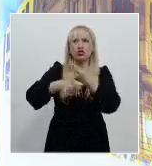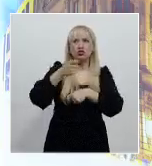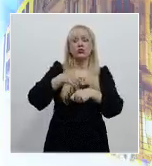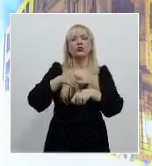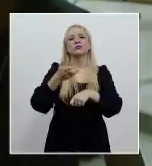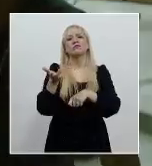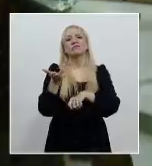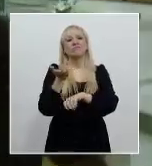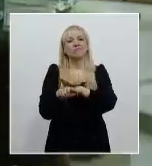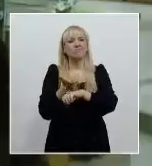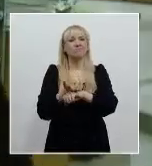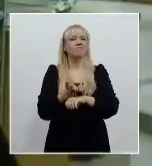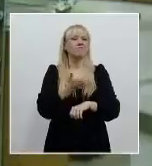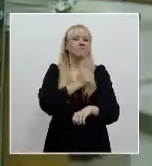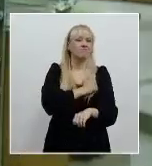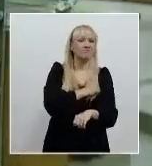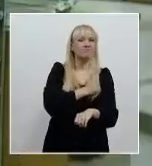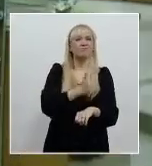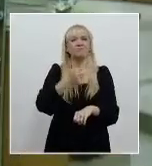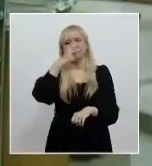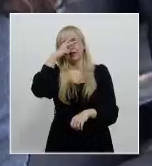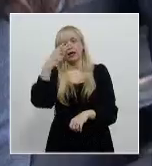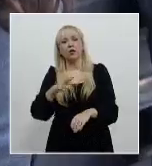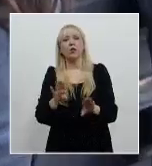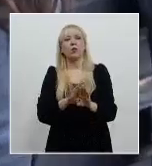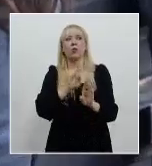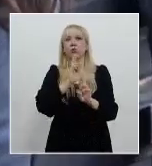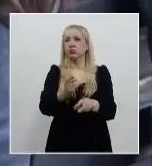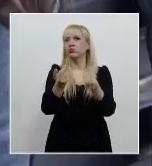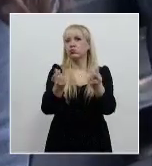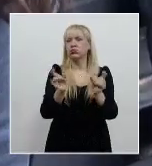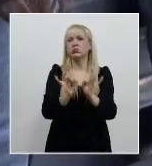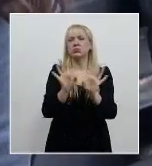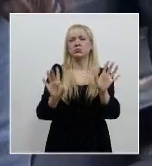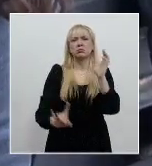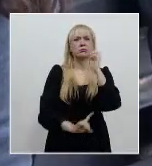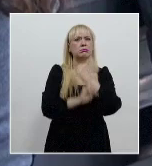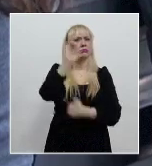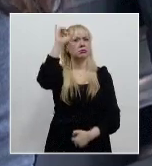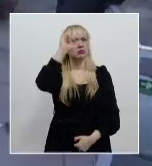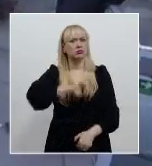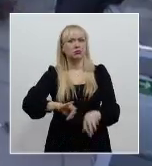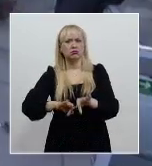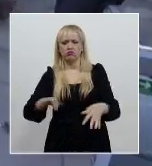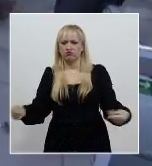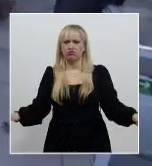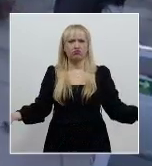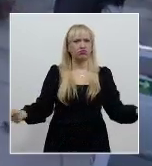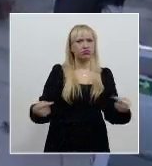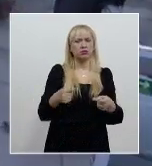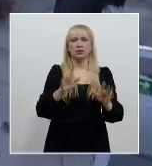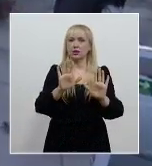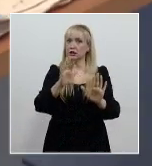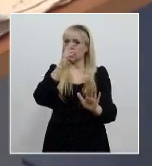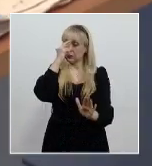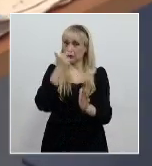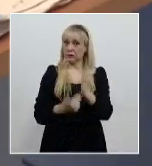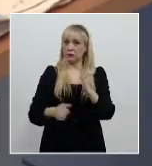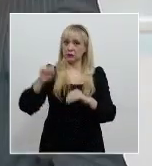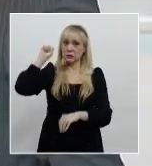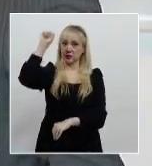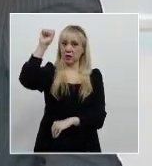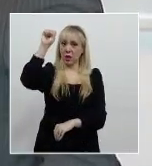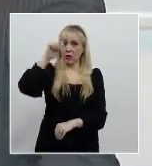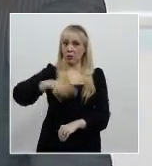laborales. El mecanismo laboral de respuesta rápida previsto en el TEMEC para evitar que las empresas violen los derechos de libertad